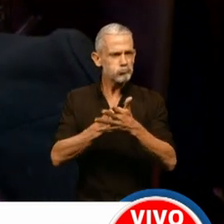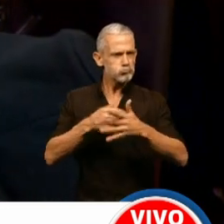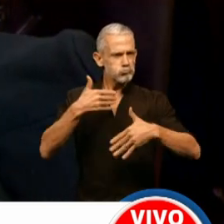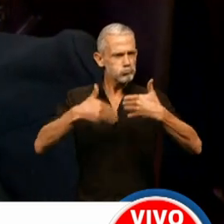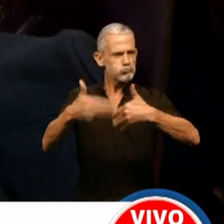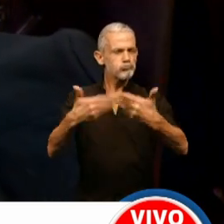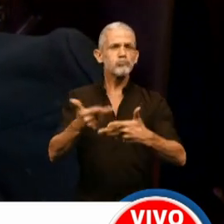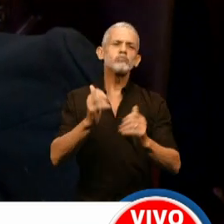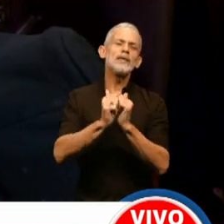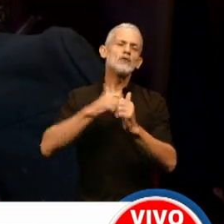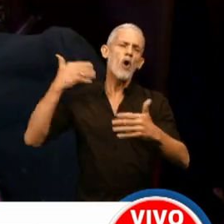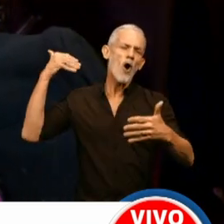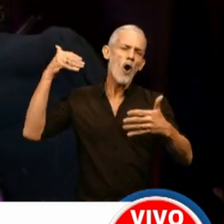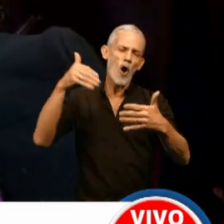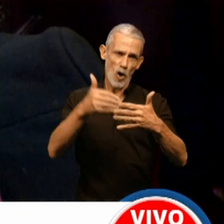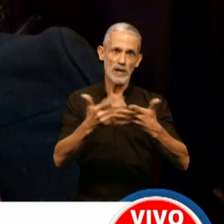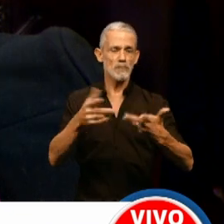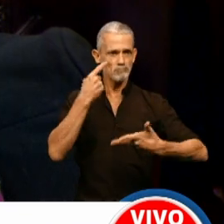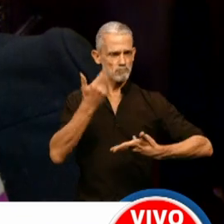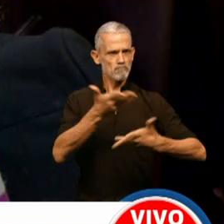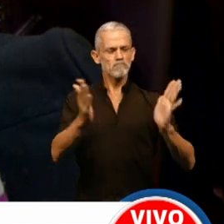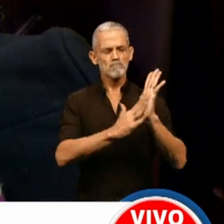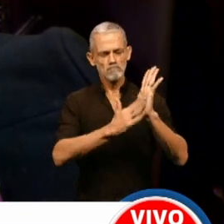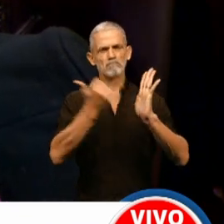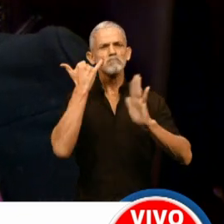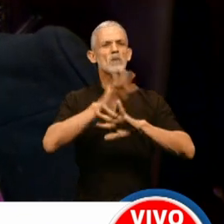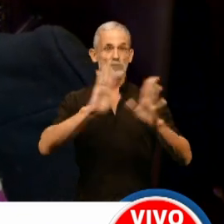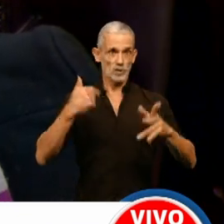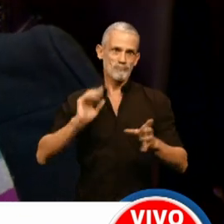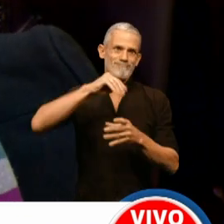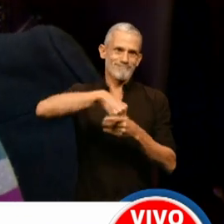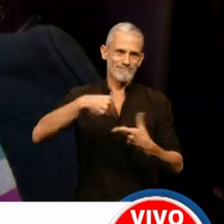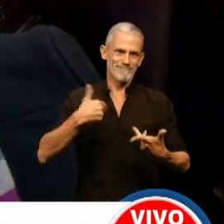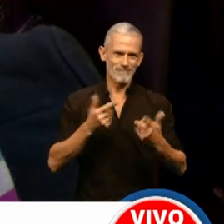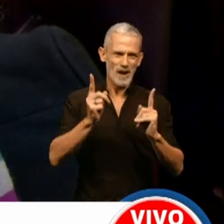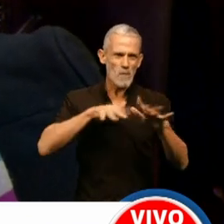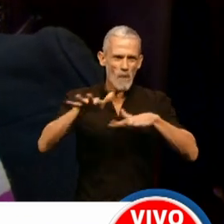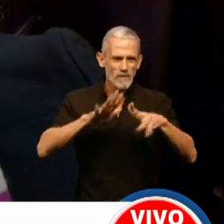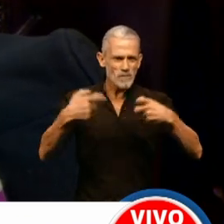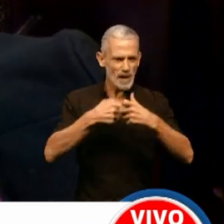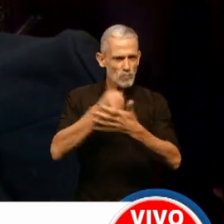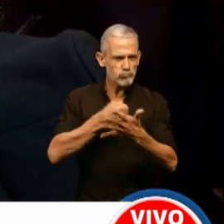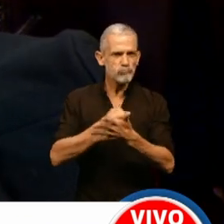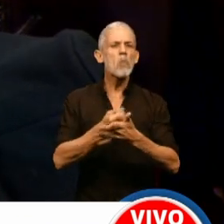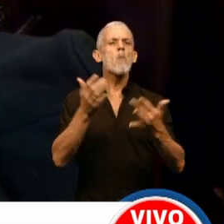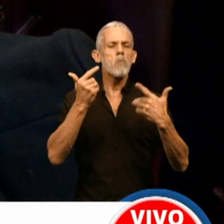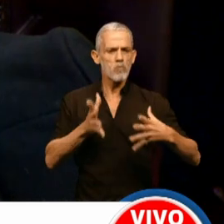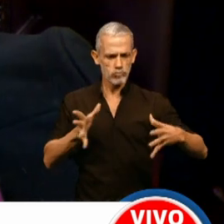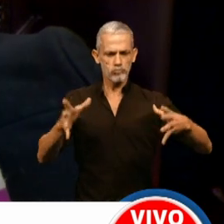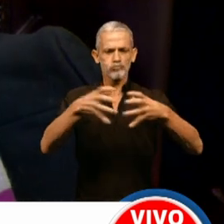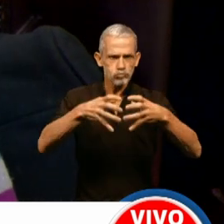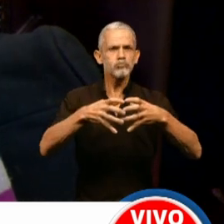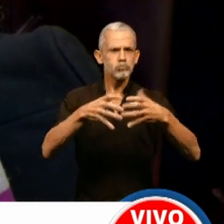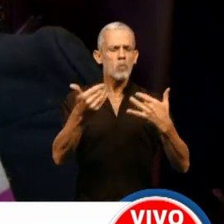una larga historia y ha demostrado y hemos demostrado me considero parte de ese movimiento una capacidad colectiva de